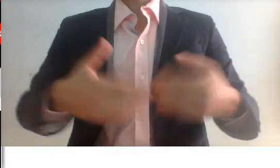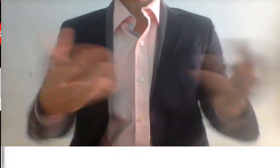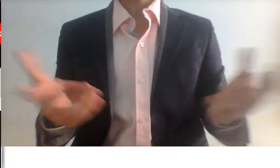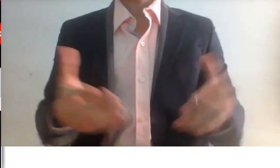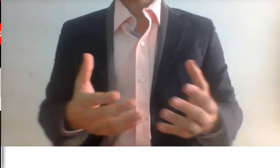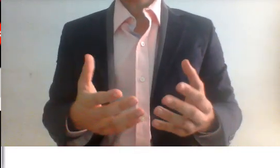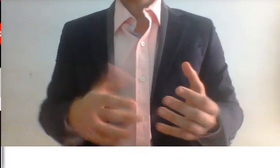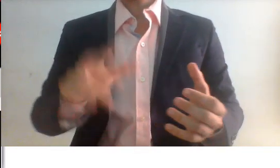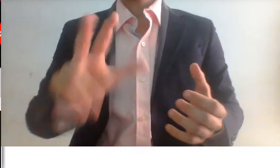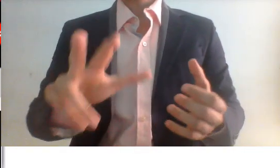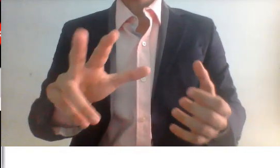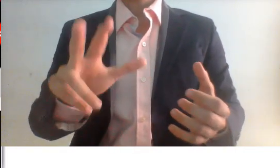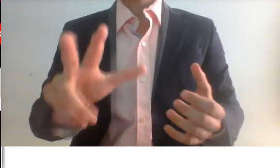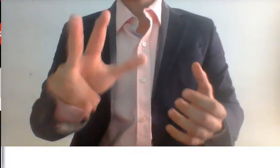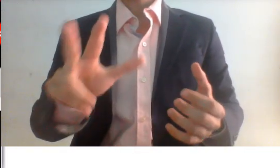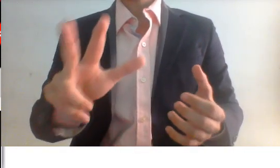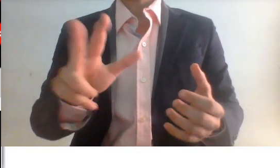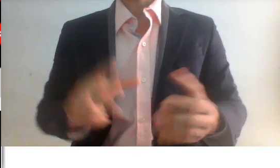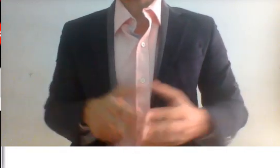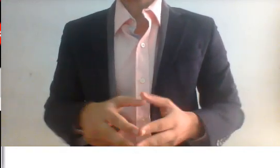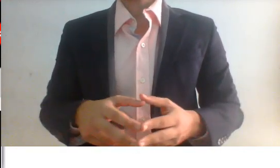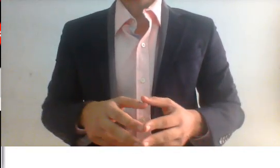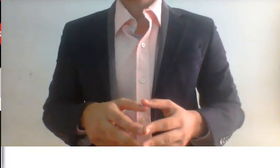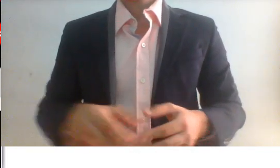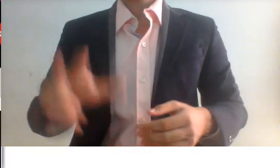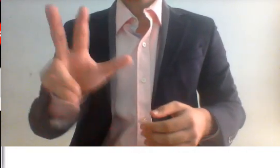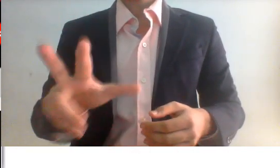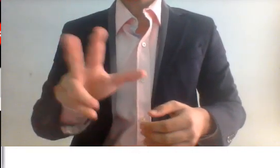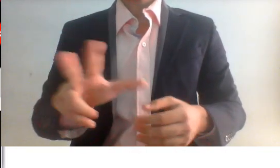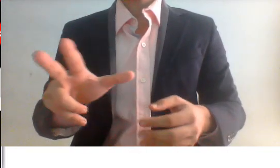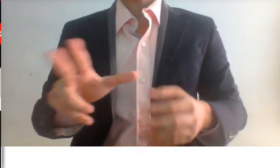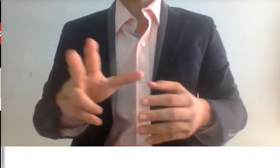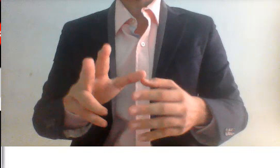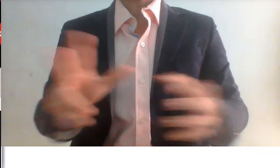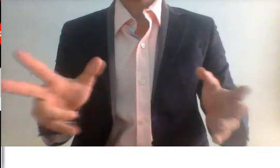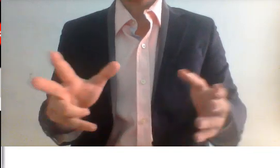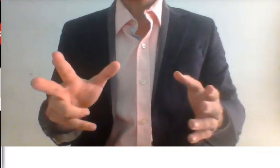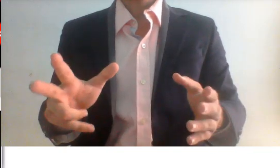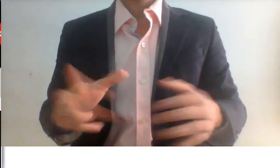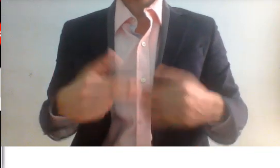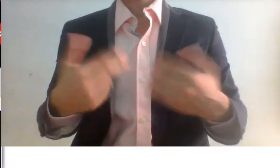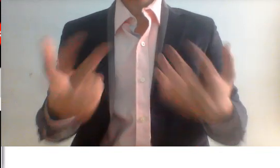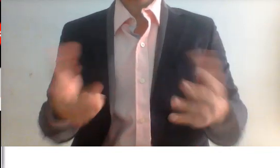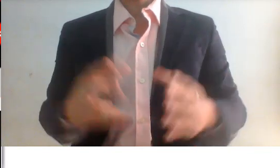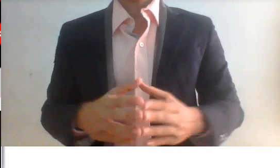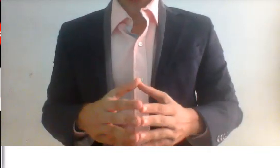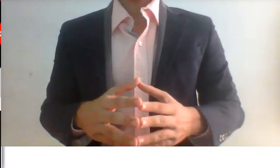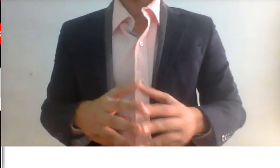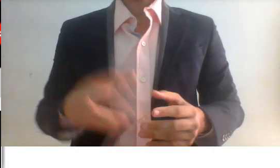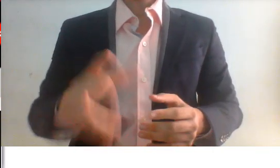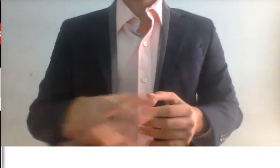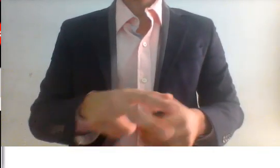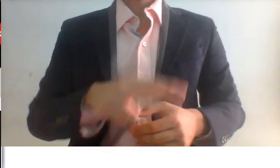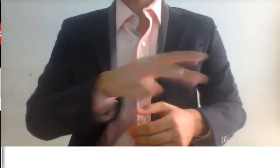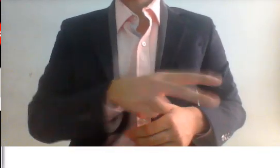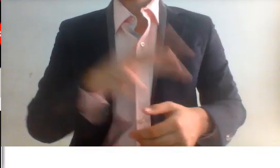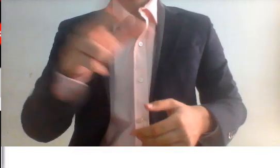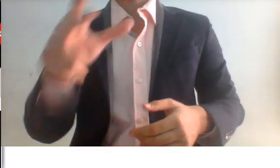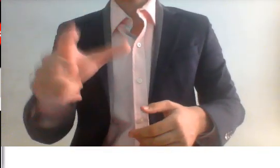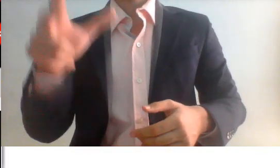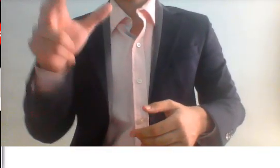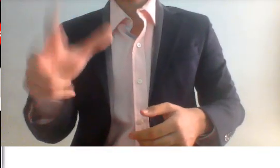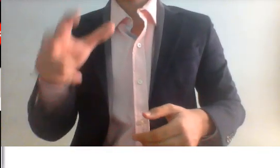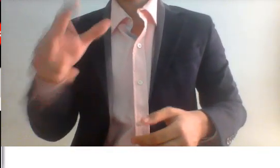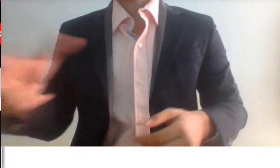En lo absurdo, por tres personas capacitadas. Por 3 personas capacitadas, en teoría, se quieren pagar arriba